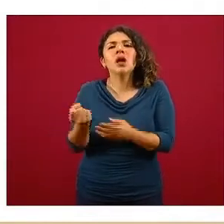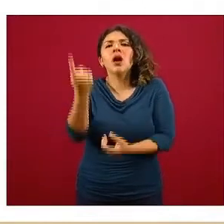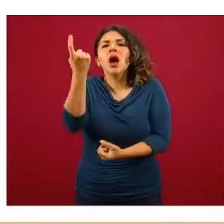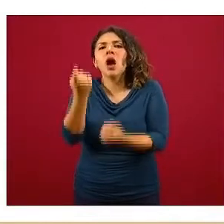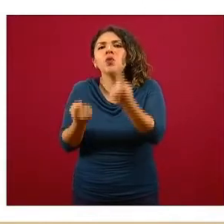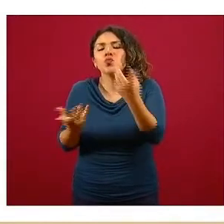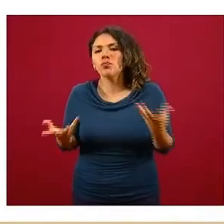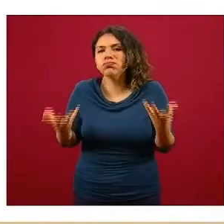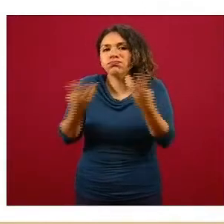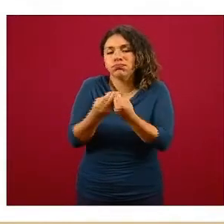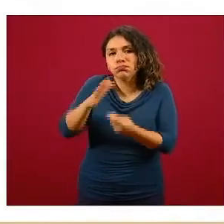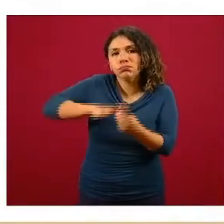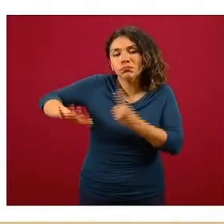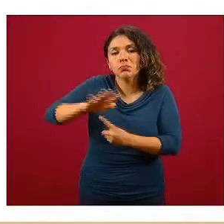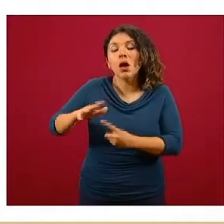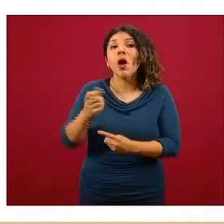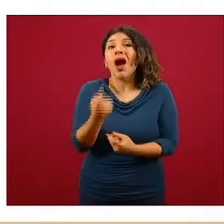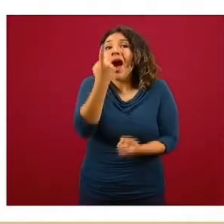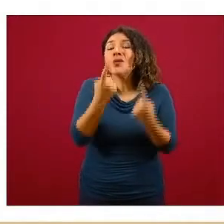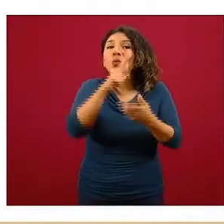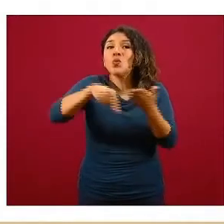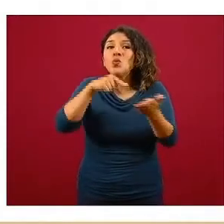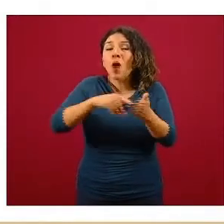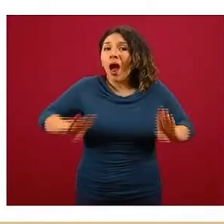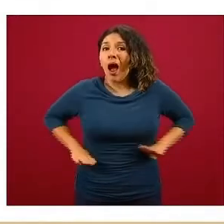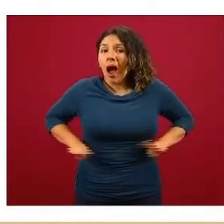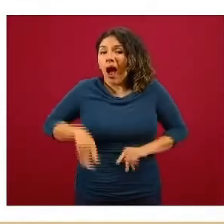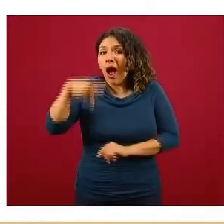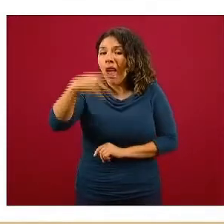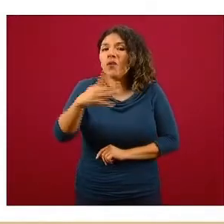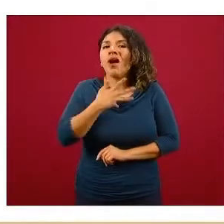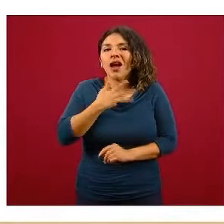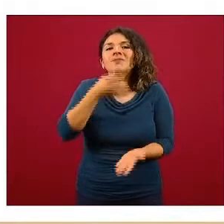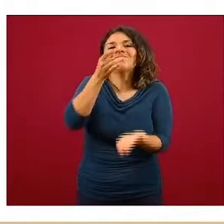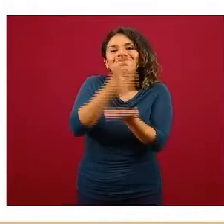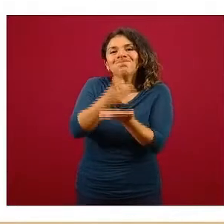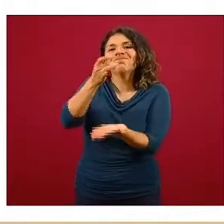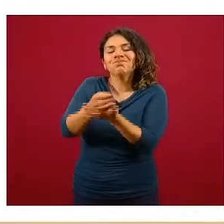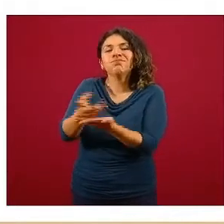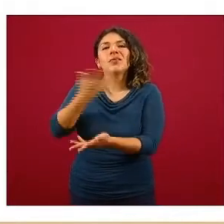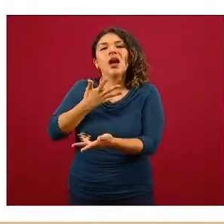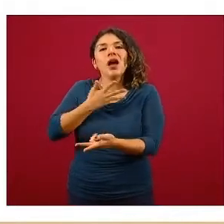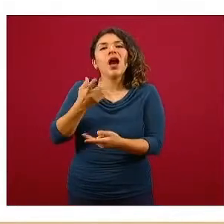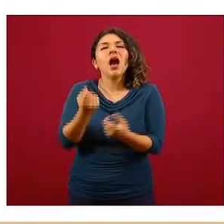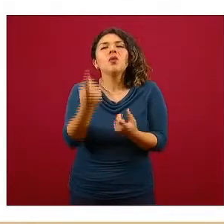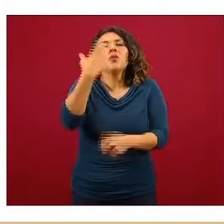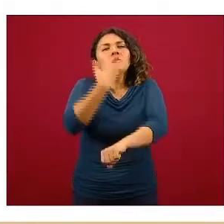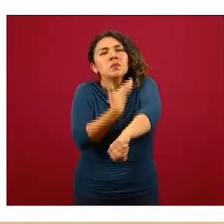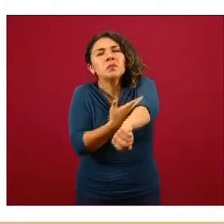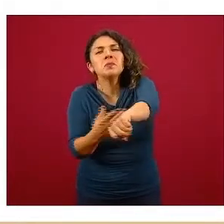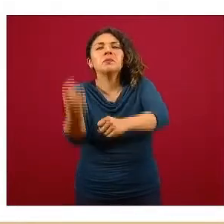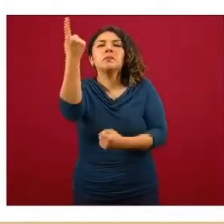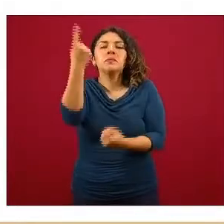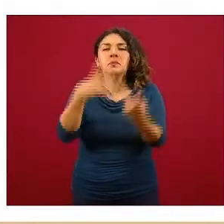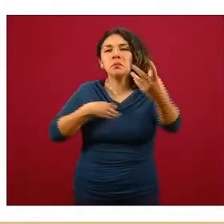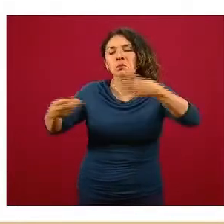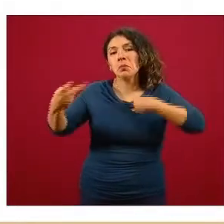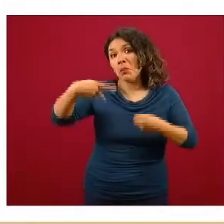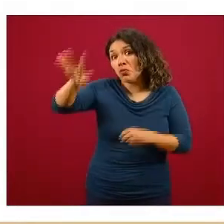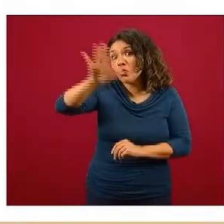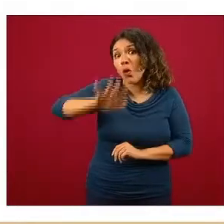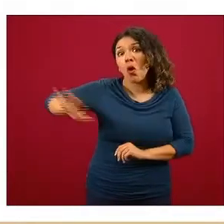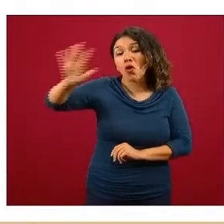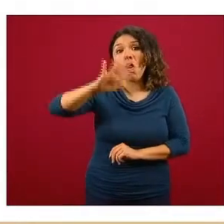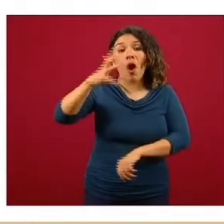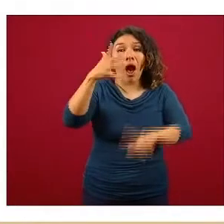y algunos sitios en particular pues están siendo identificados con casos esporádicos, pero prácticamente pues toda la región